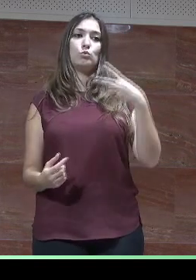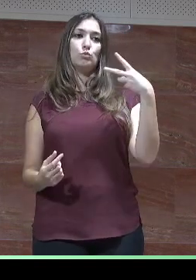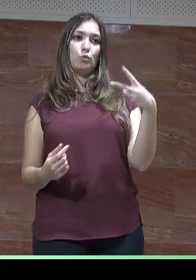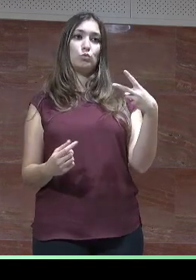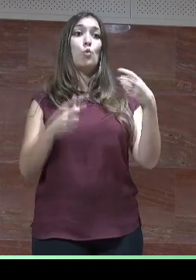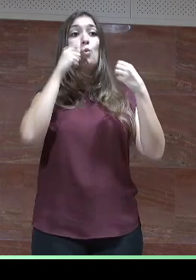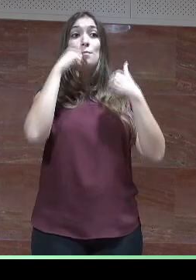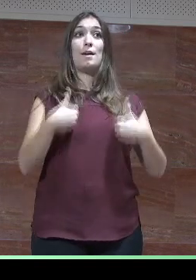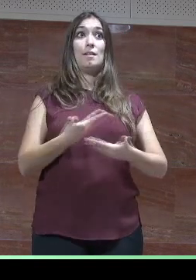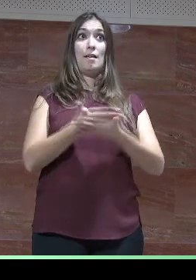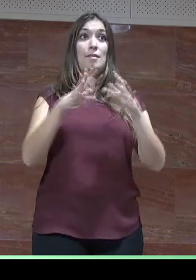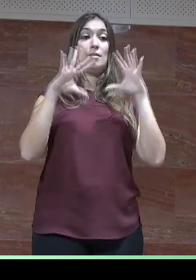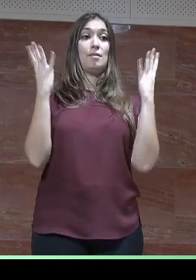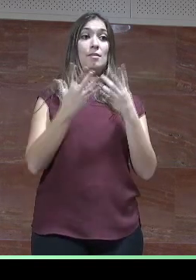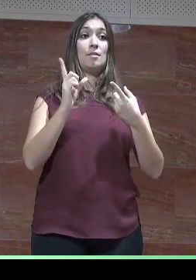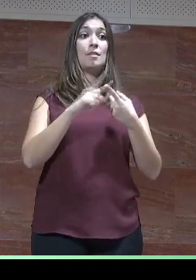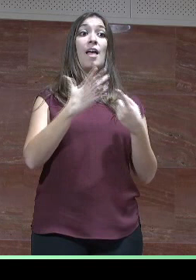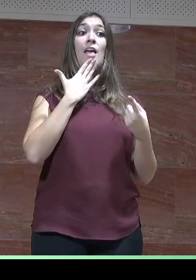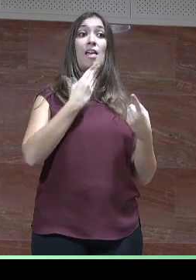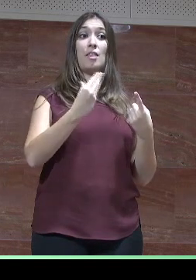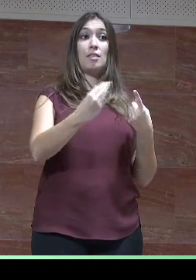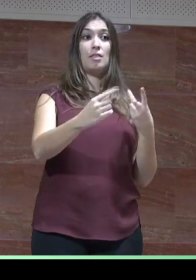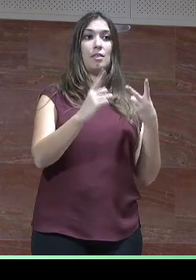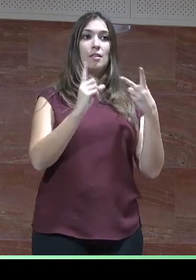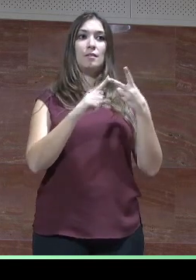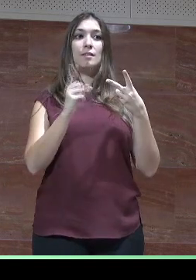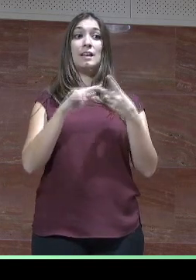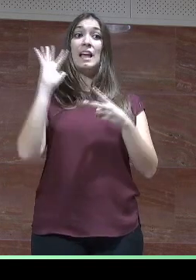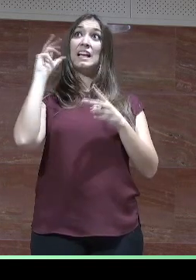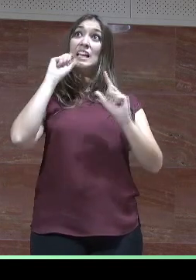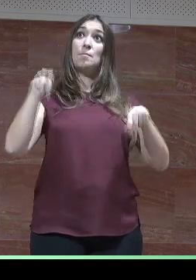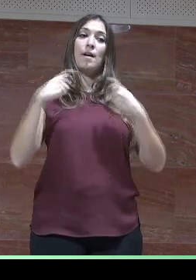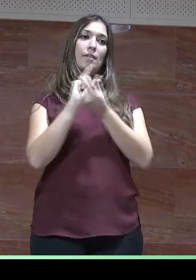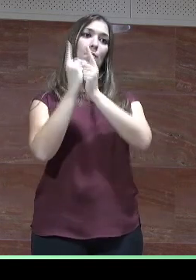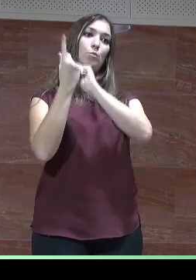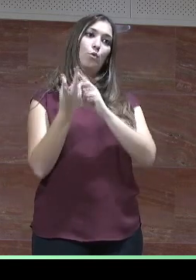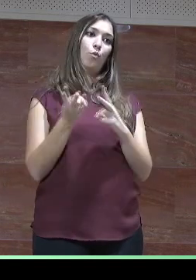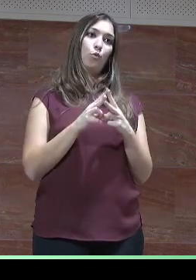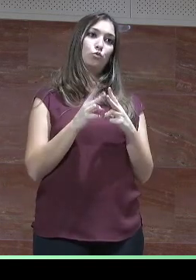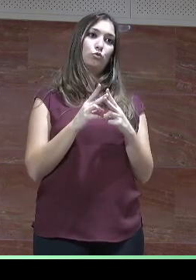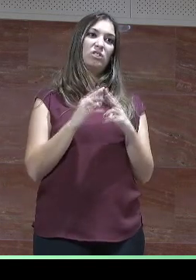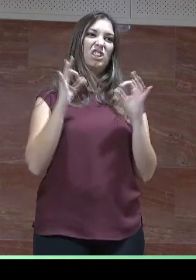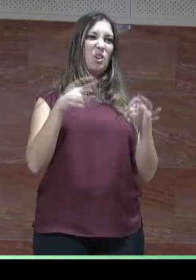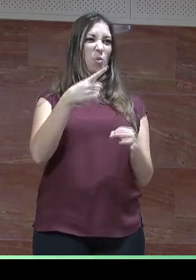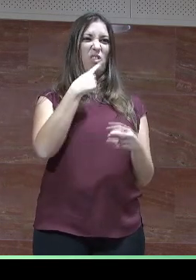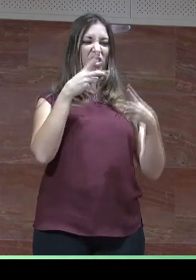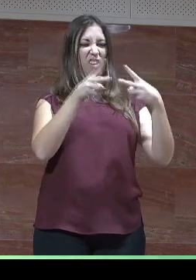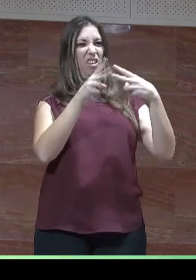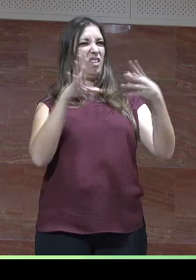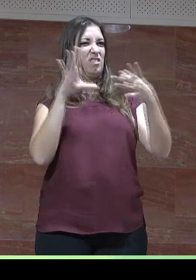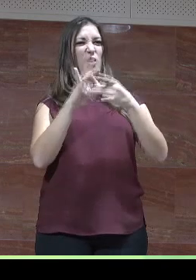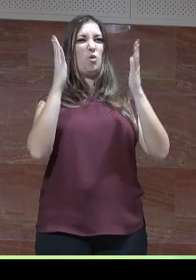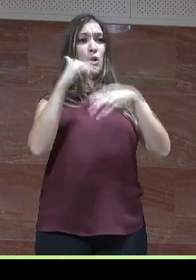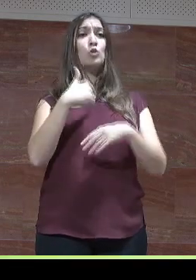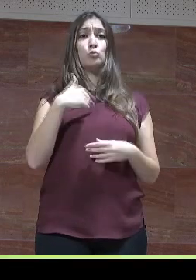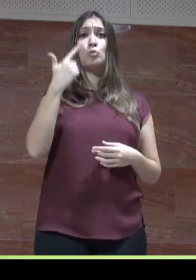enfrenta la humanidad. Uno es el envejecimiento poblacional y el otro es el cambio climático. Pensaréis que a lo mejor no tienen nada que ver uno con otro. Yo sí